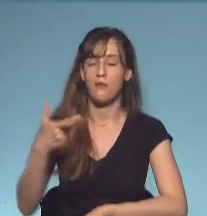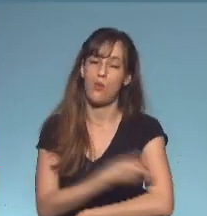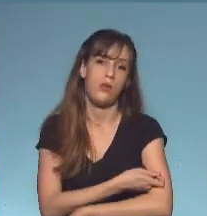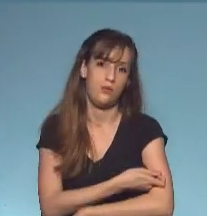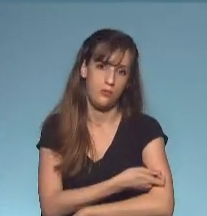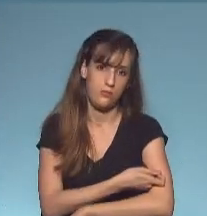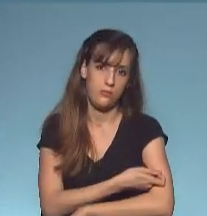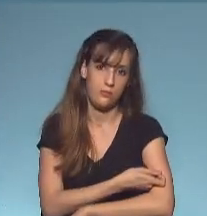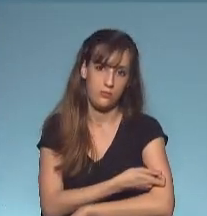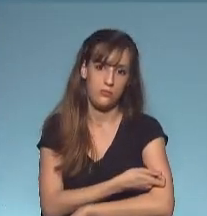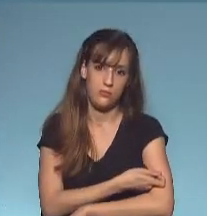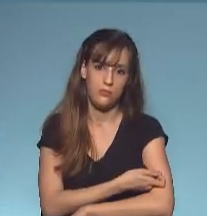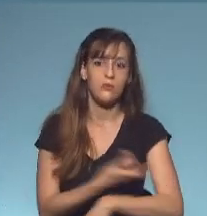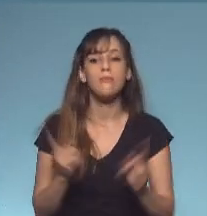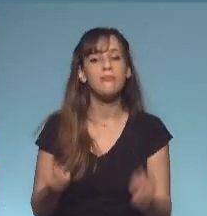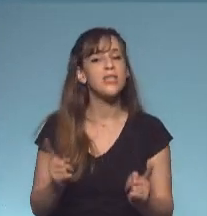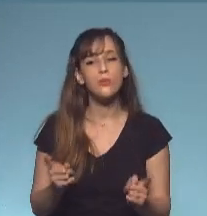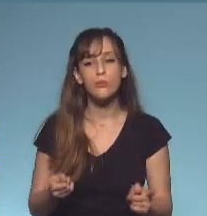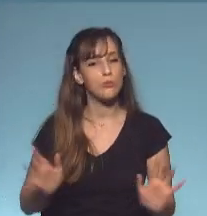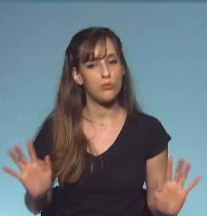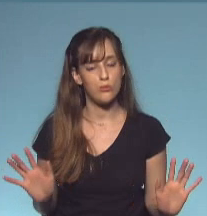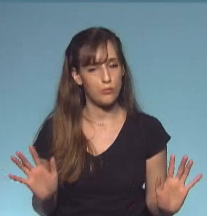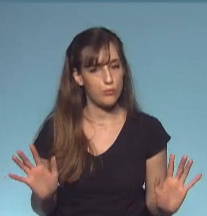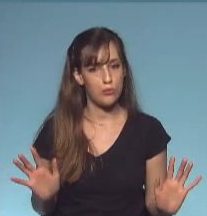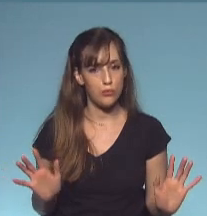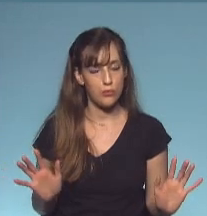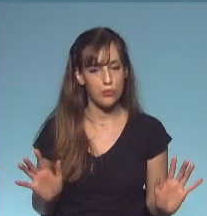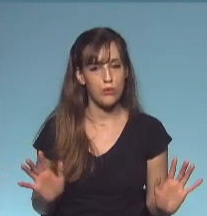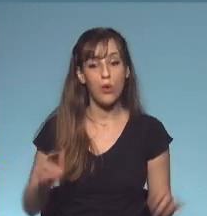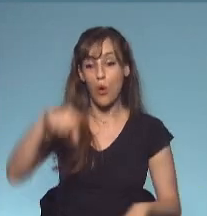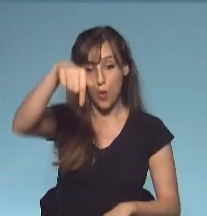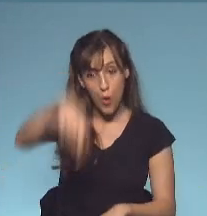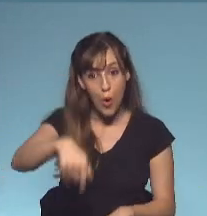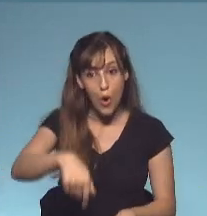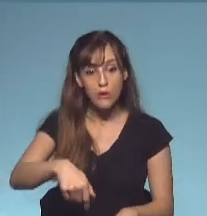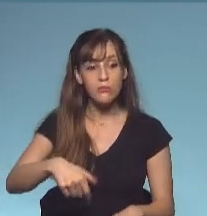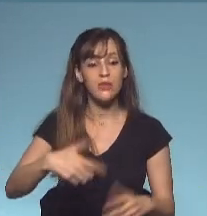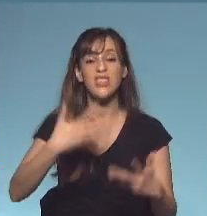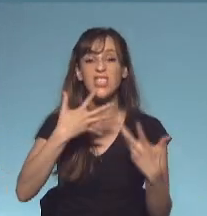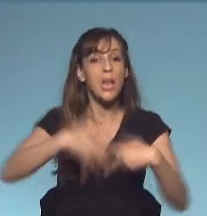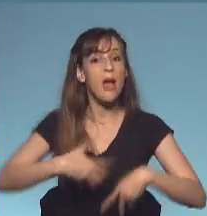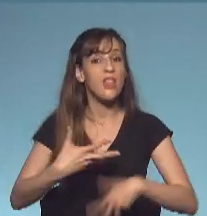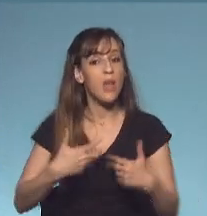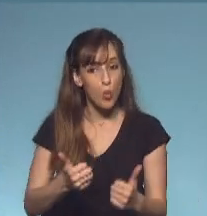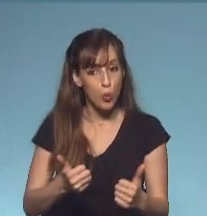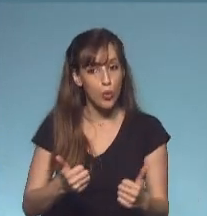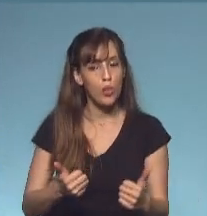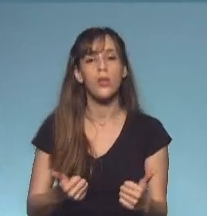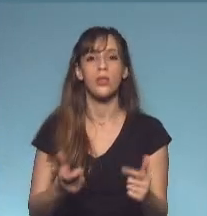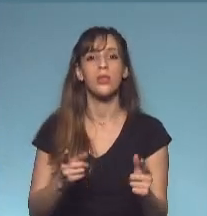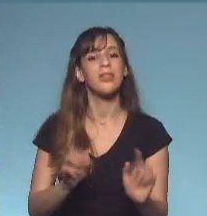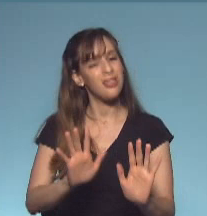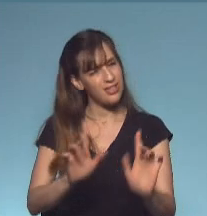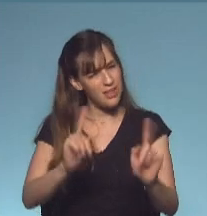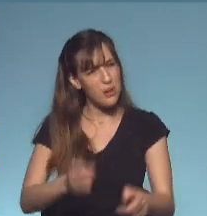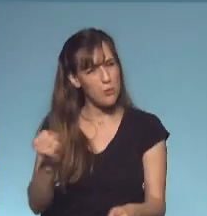Y lo hemos hecho de forma tal que hoy nuestro sistema de salud, también el más grande del país, y me interesa